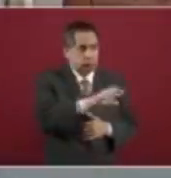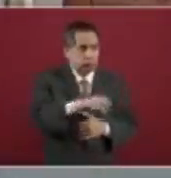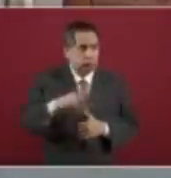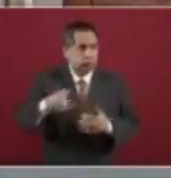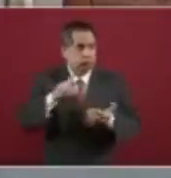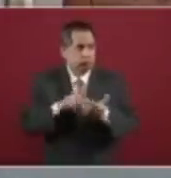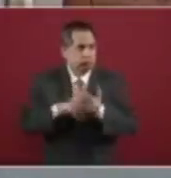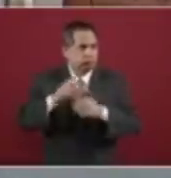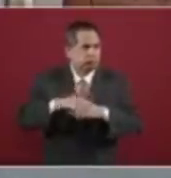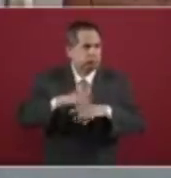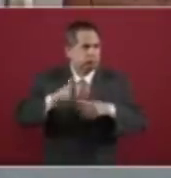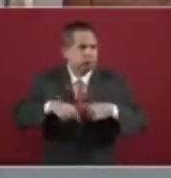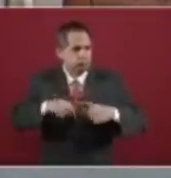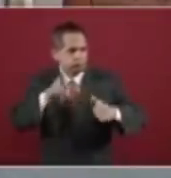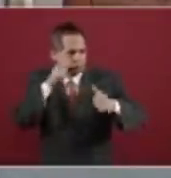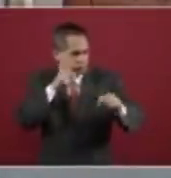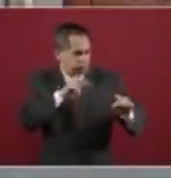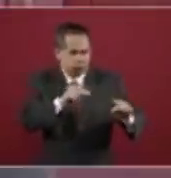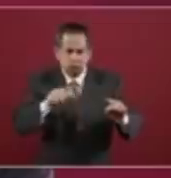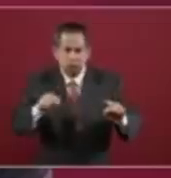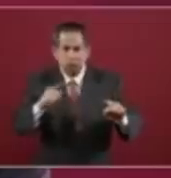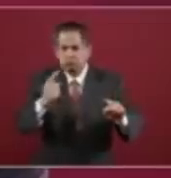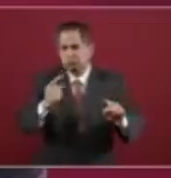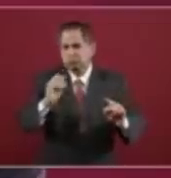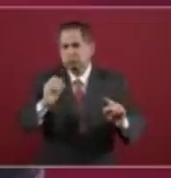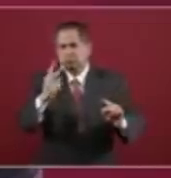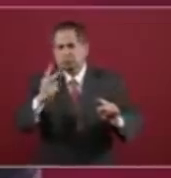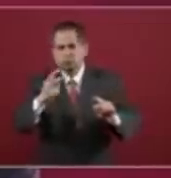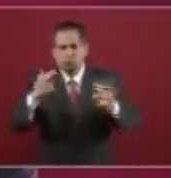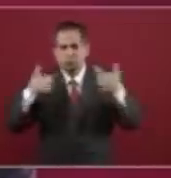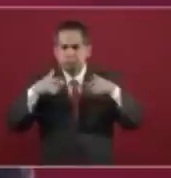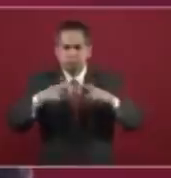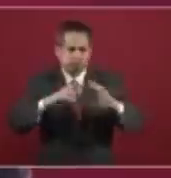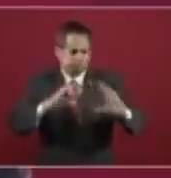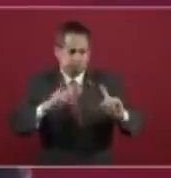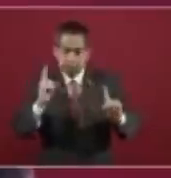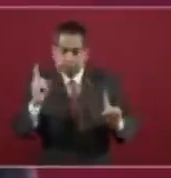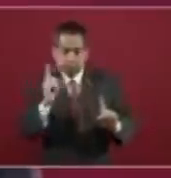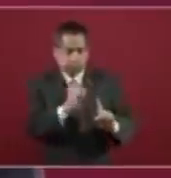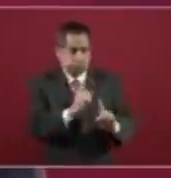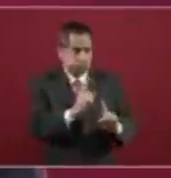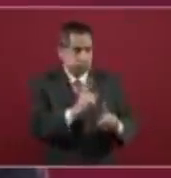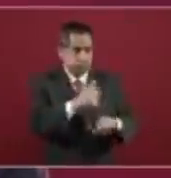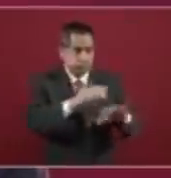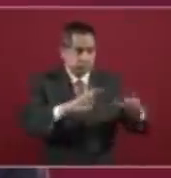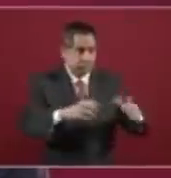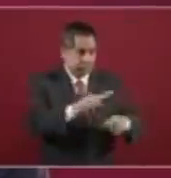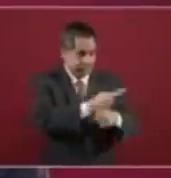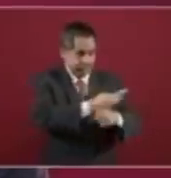que son atendidas por uno o dos maestros, los seis grados.